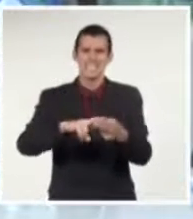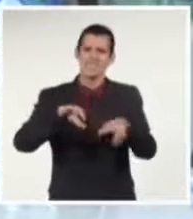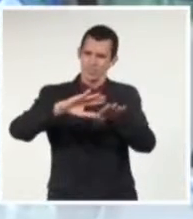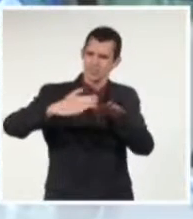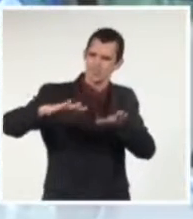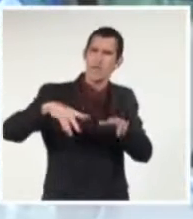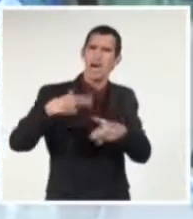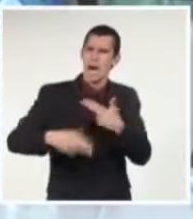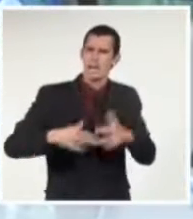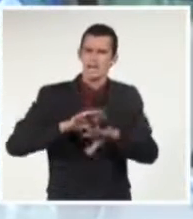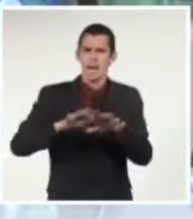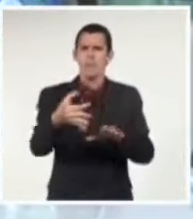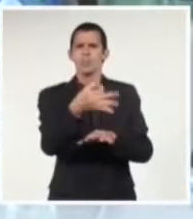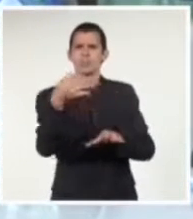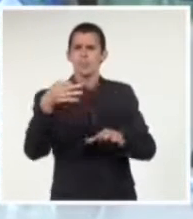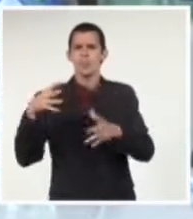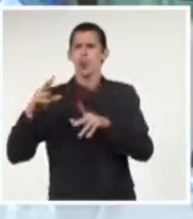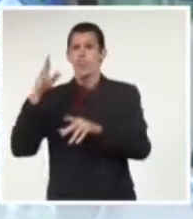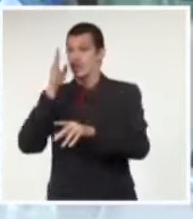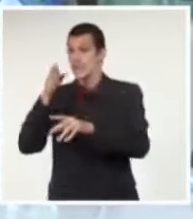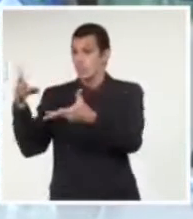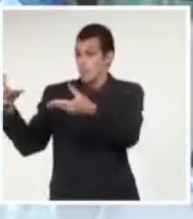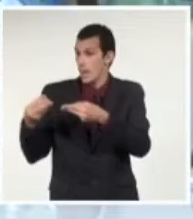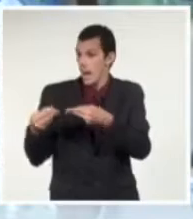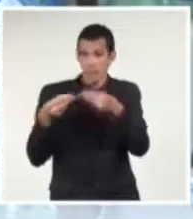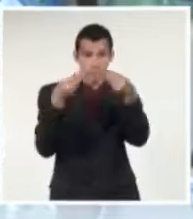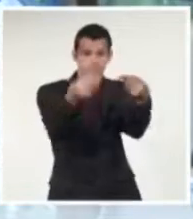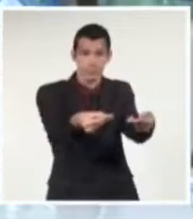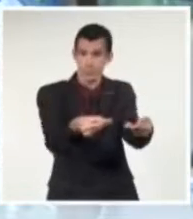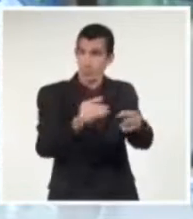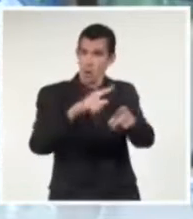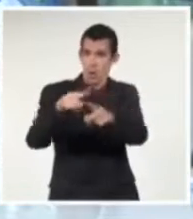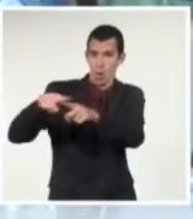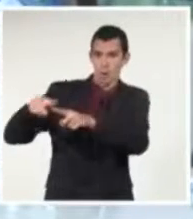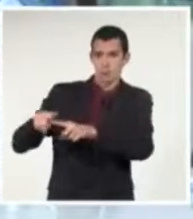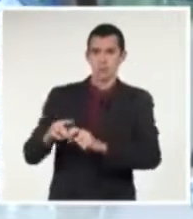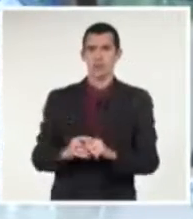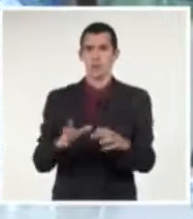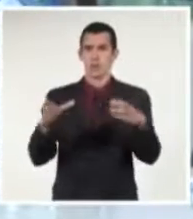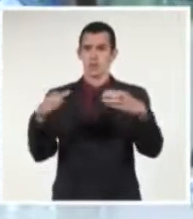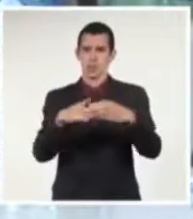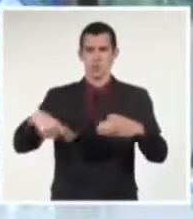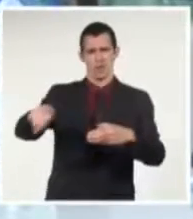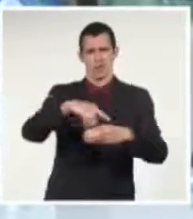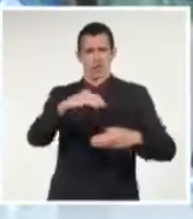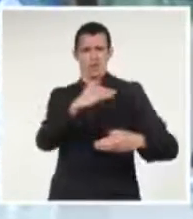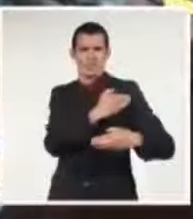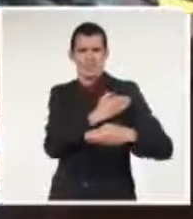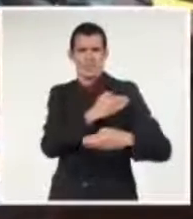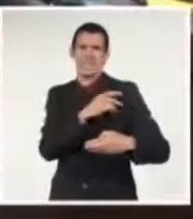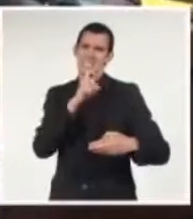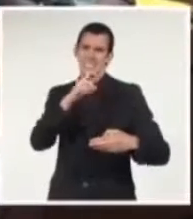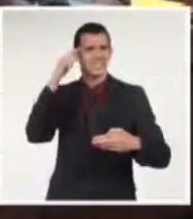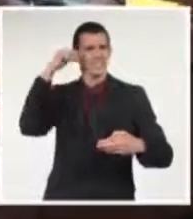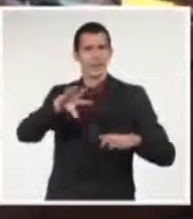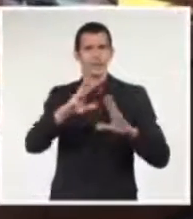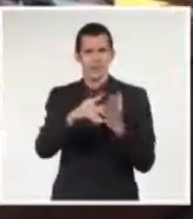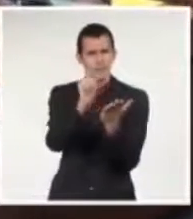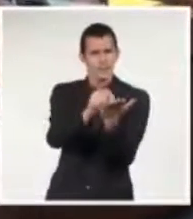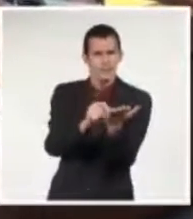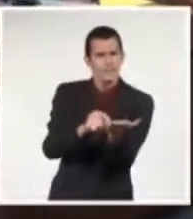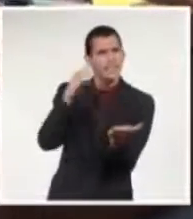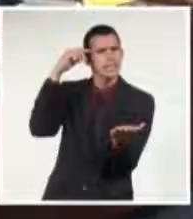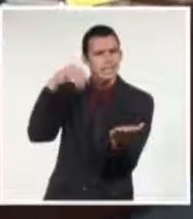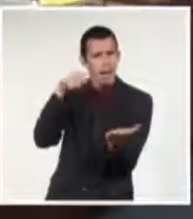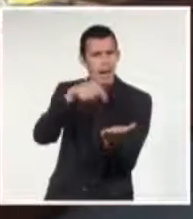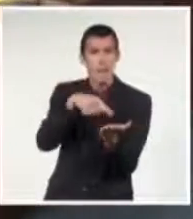los municipios y directa a los consejos de defensa que se establece, que tienen las dificultades. El mandatario cubano le